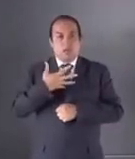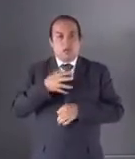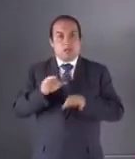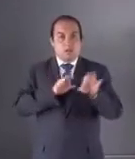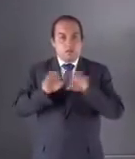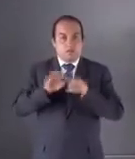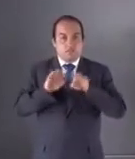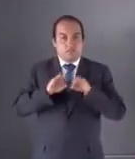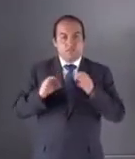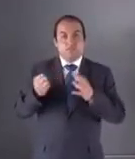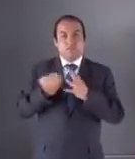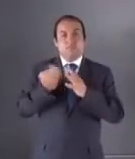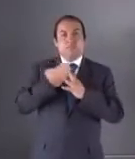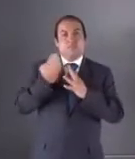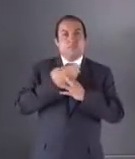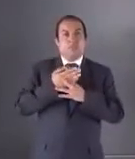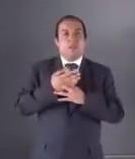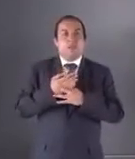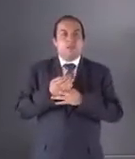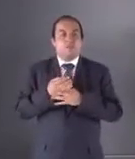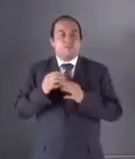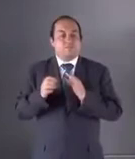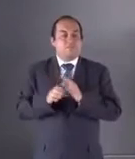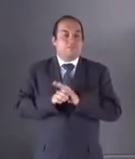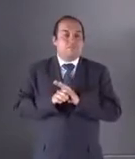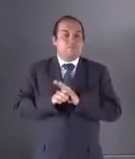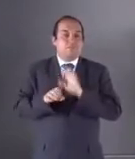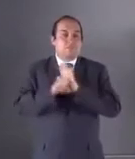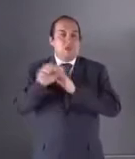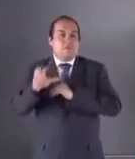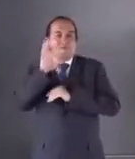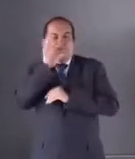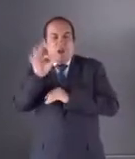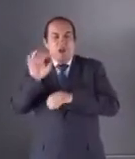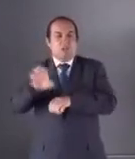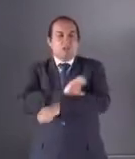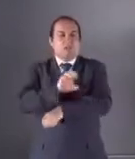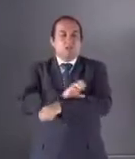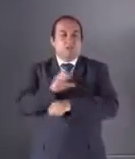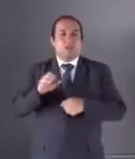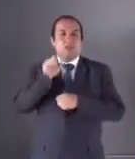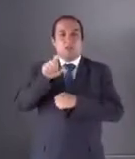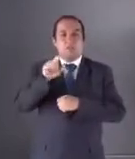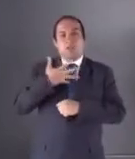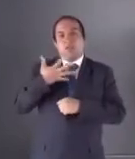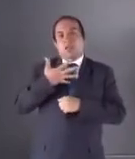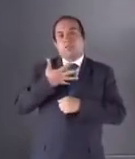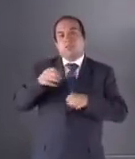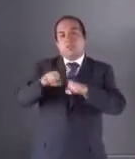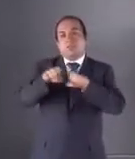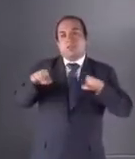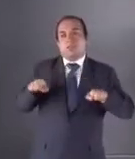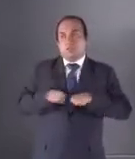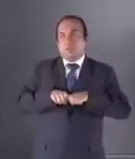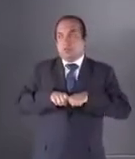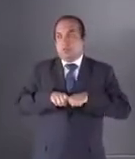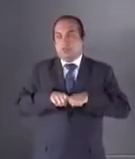estación en caso de alguna falla eléctrica. Y adicionalmente contamos con equipos